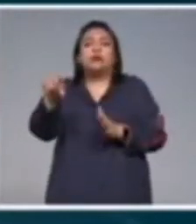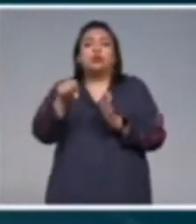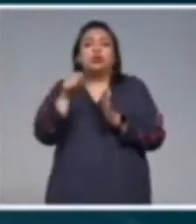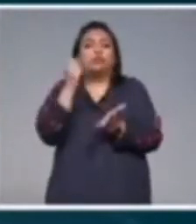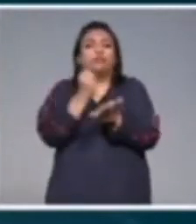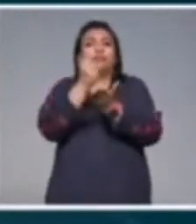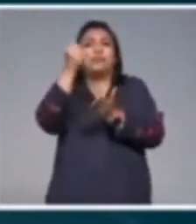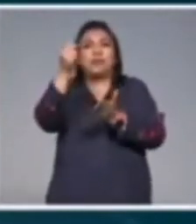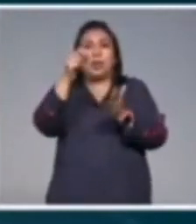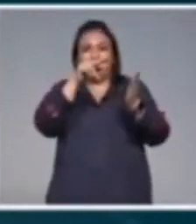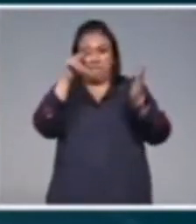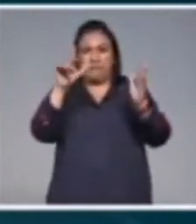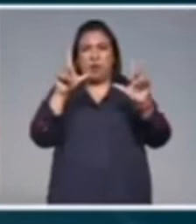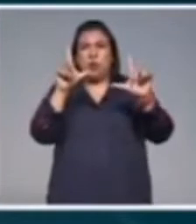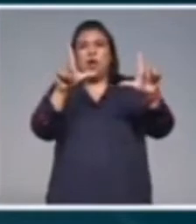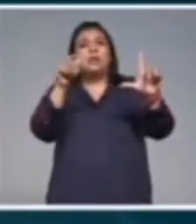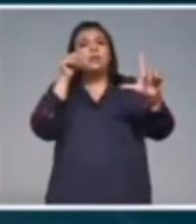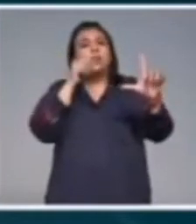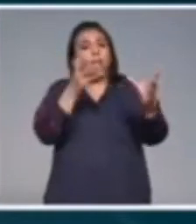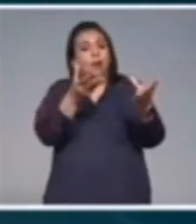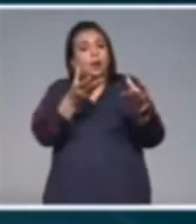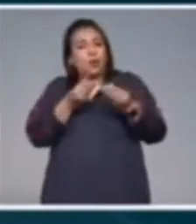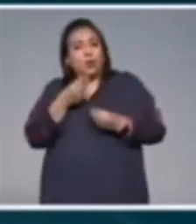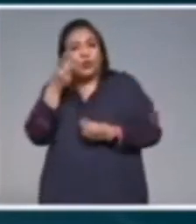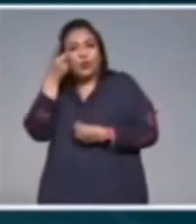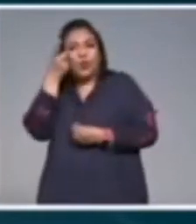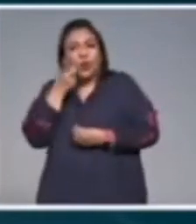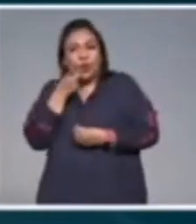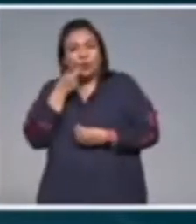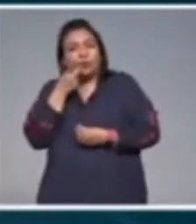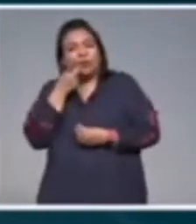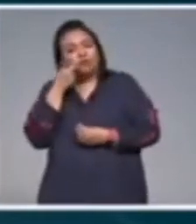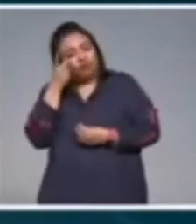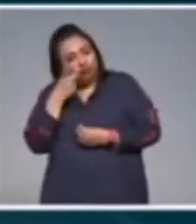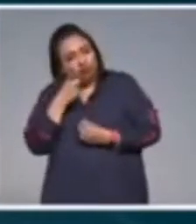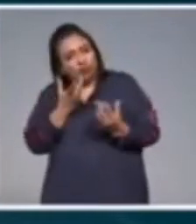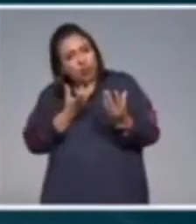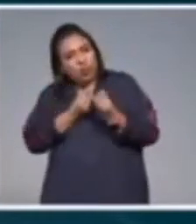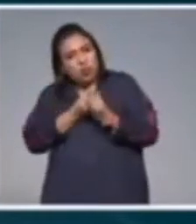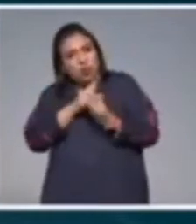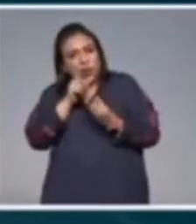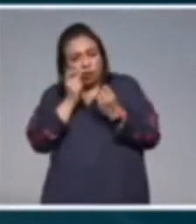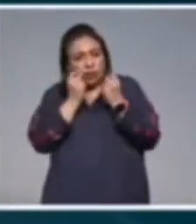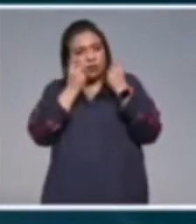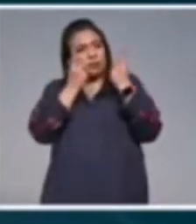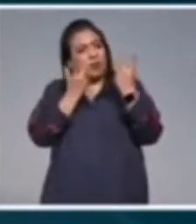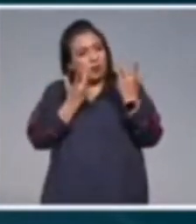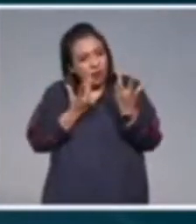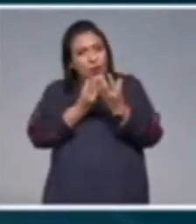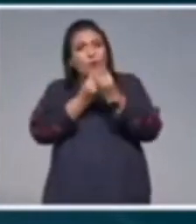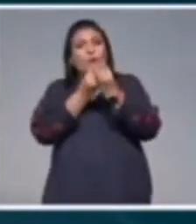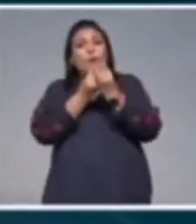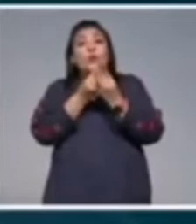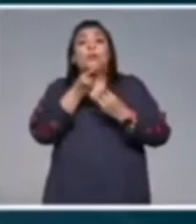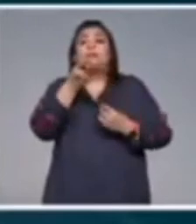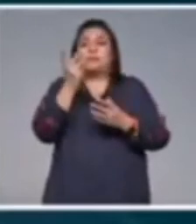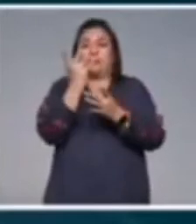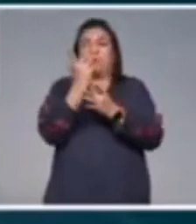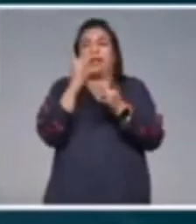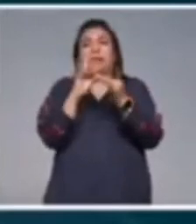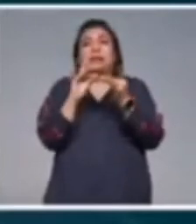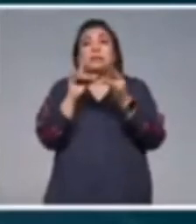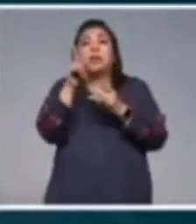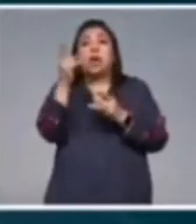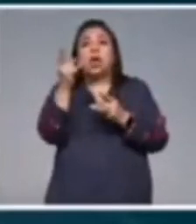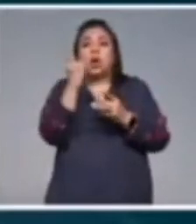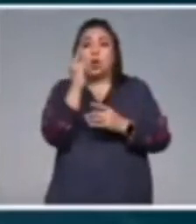cuadro que está pintando siempre se lo lleva a dormir. Entonces se acuesta, se duerme con él y despierta con él. Y él comenta que el